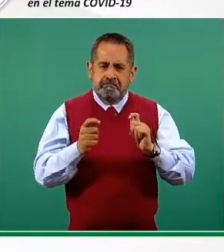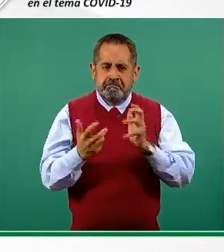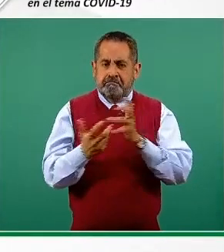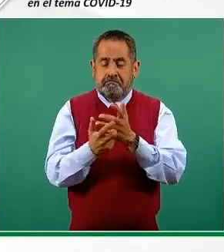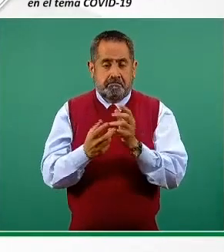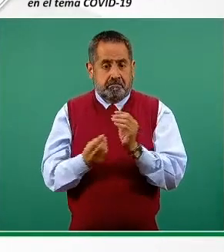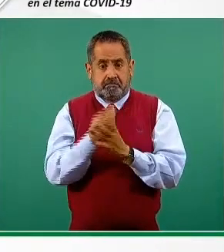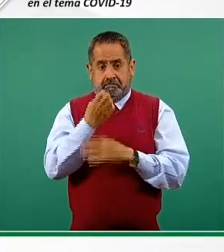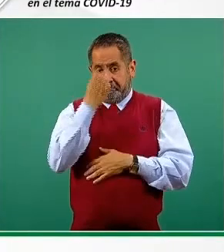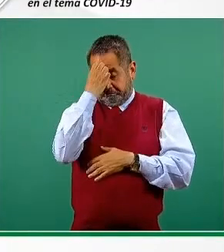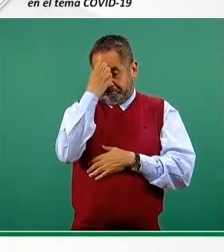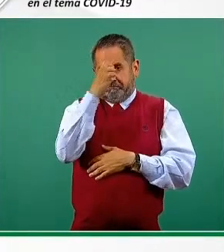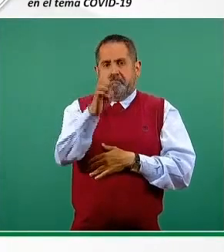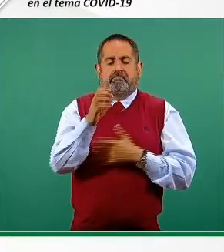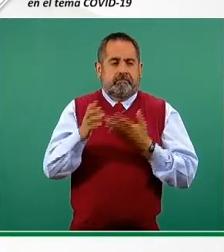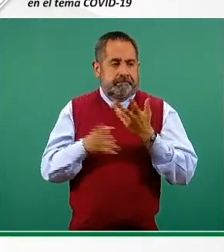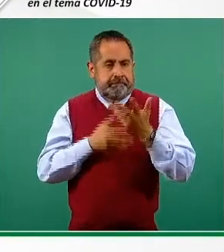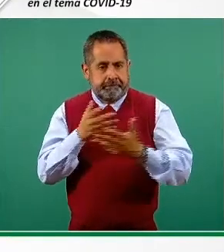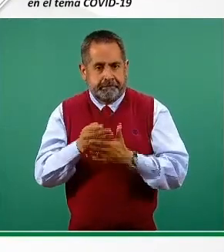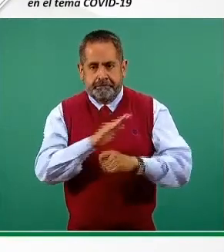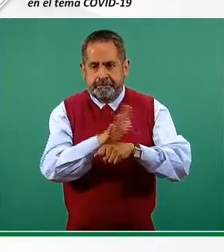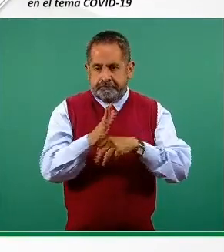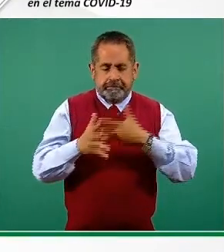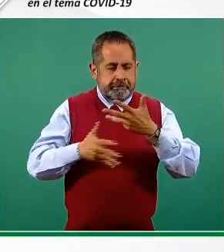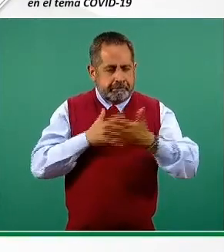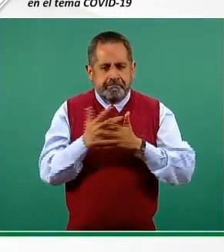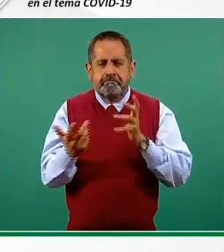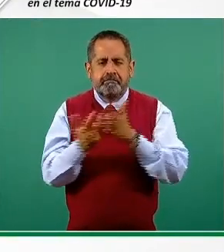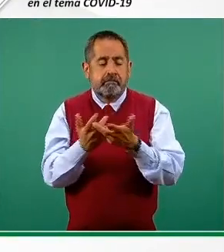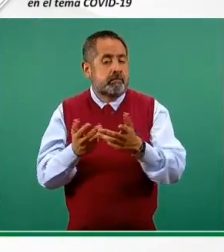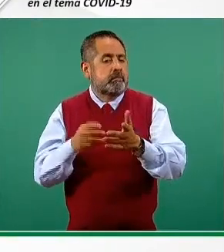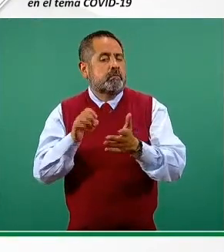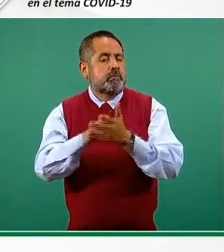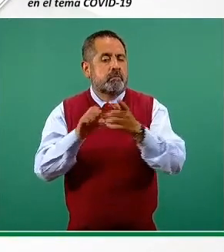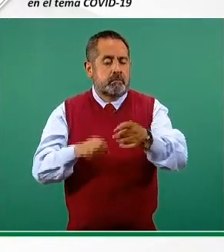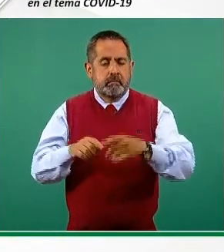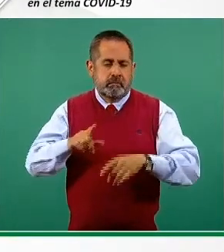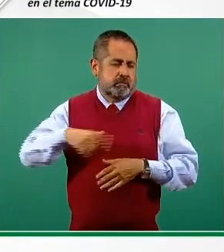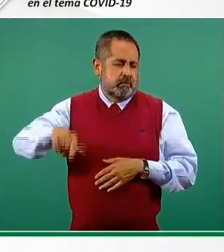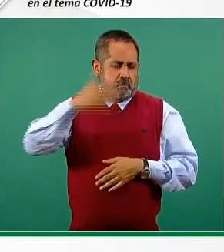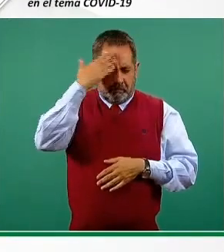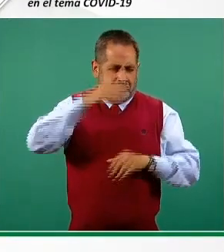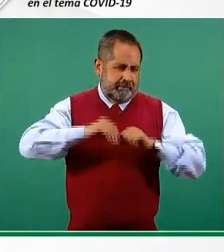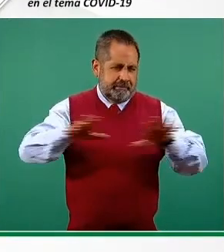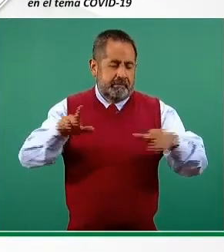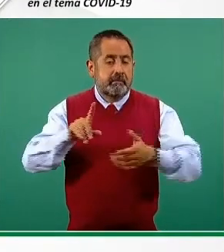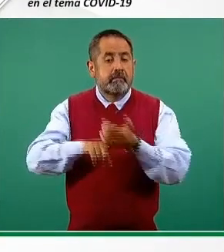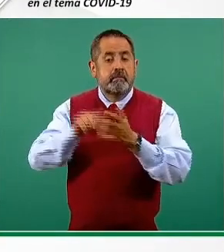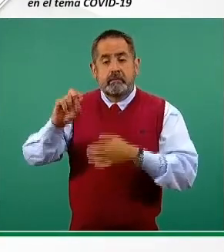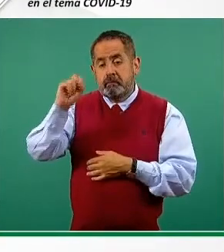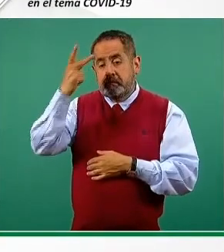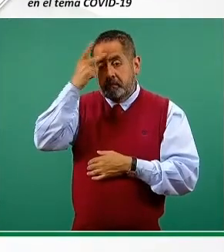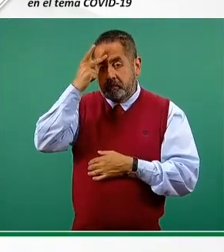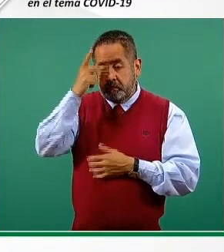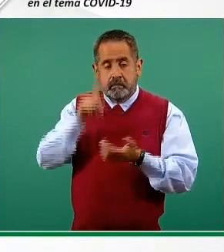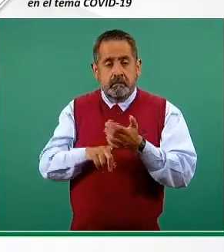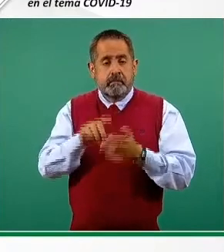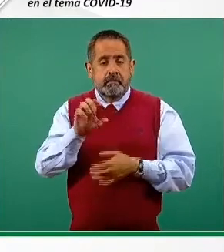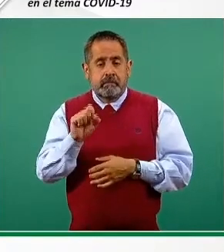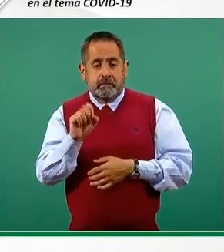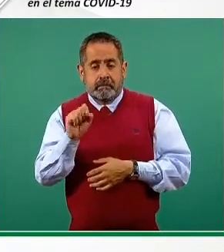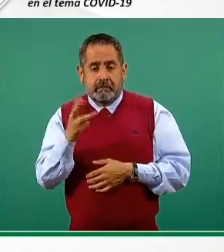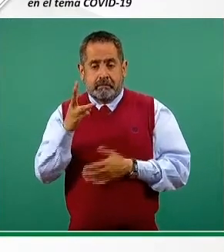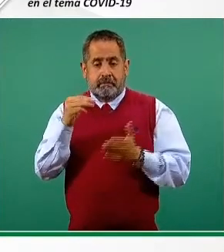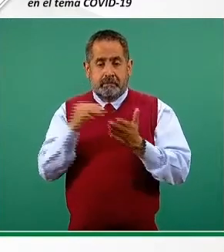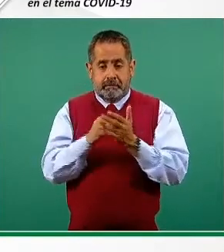a esta nueva realidad del COVID. Decirles rápidamente, esto es público, tenemos en San Luis Potosí más de 63,000